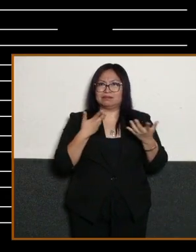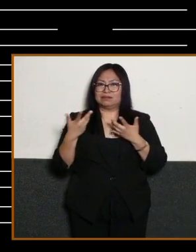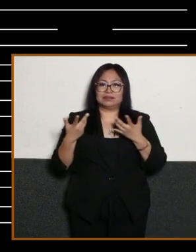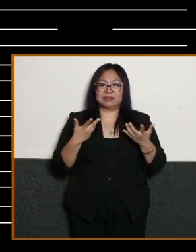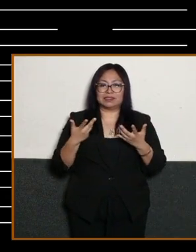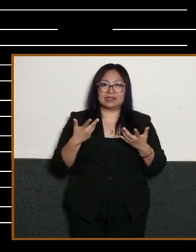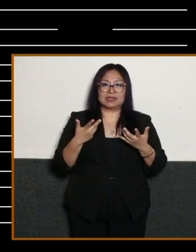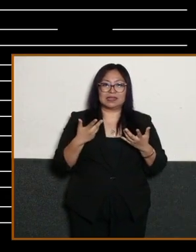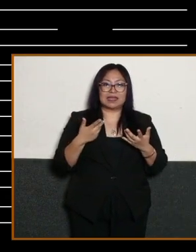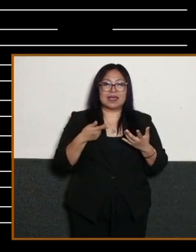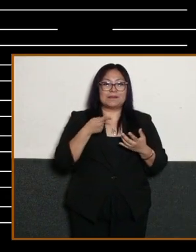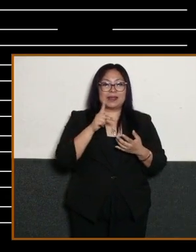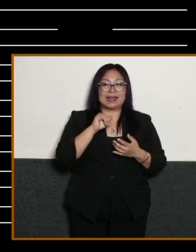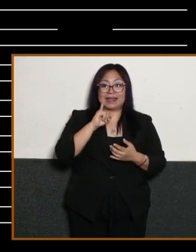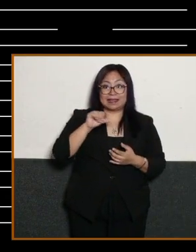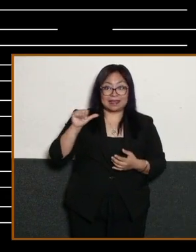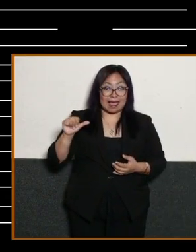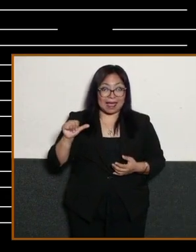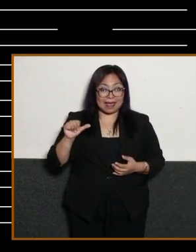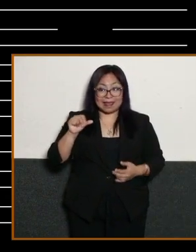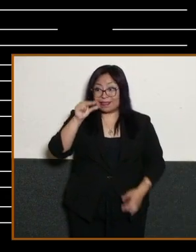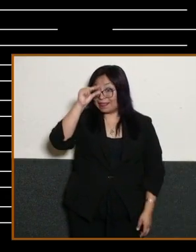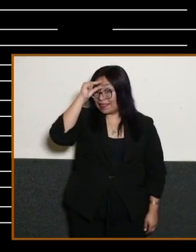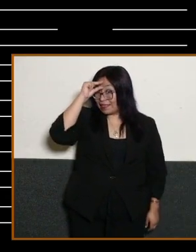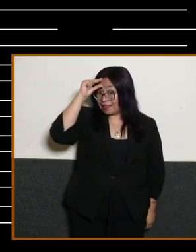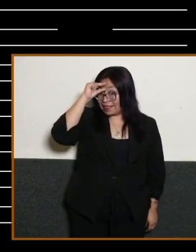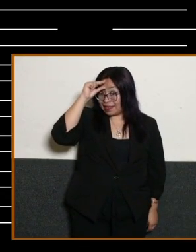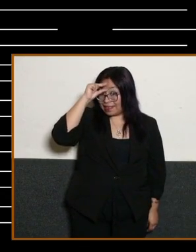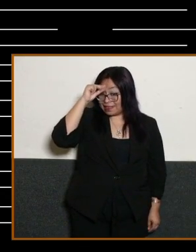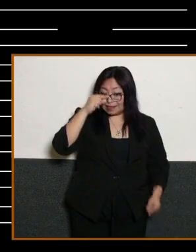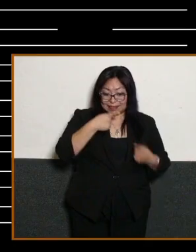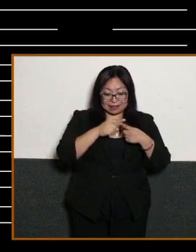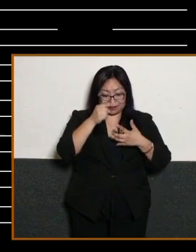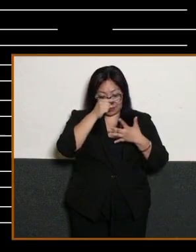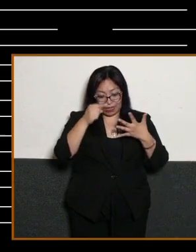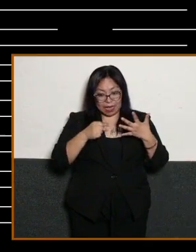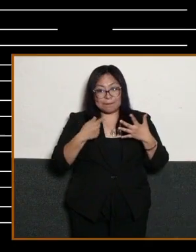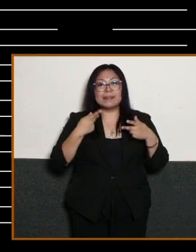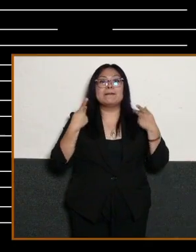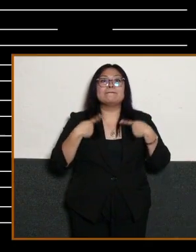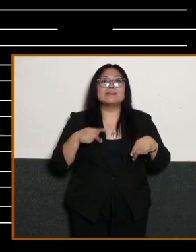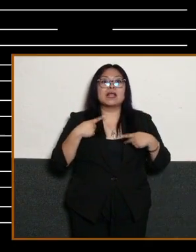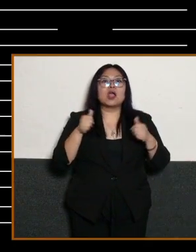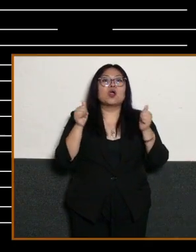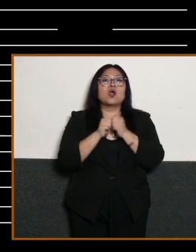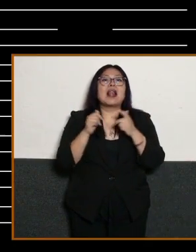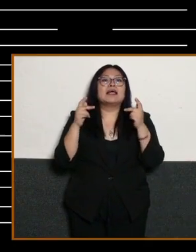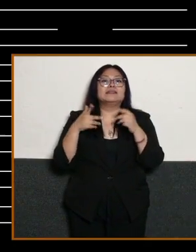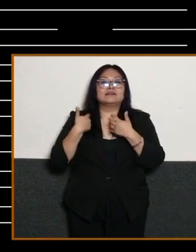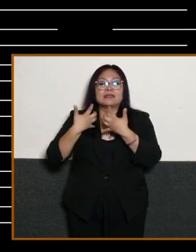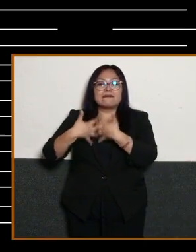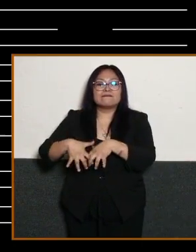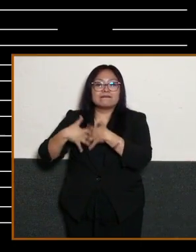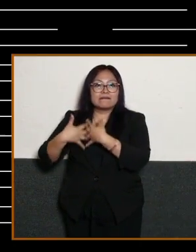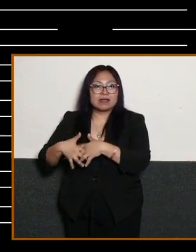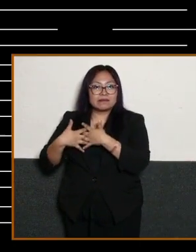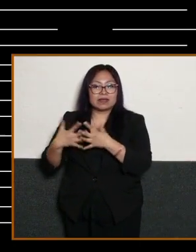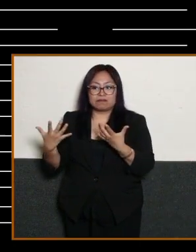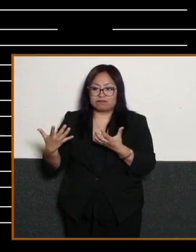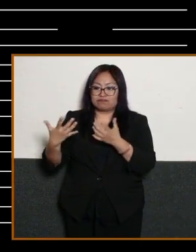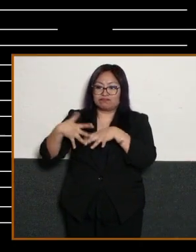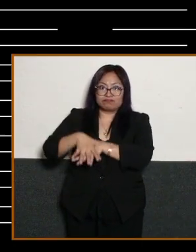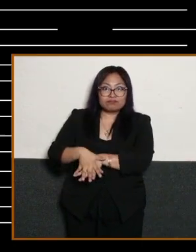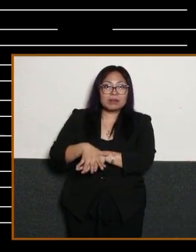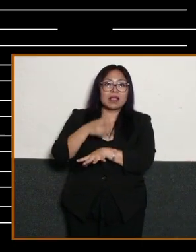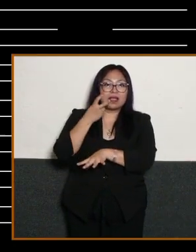esto, pero sino entre inteligencias, personas y máquinas. Es decir, ya no pensar, oh, yo